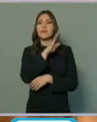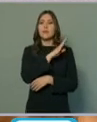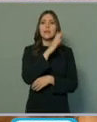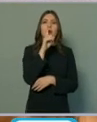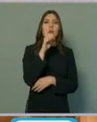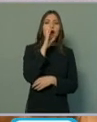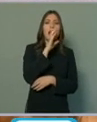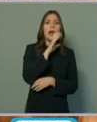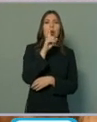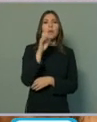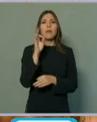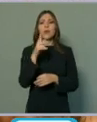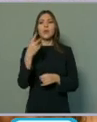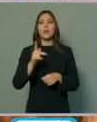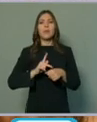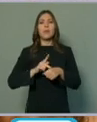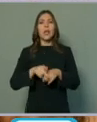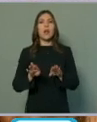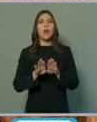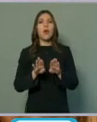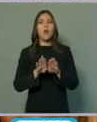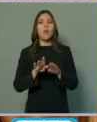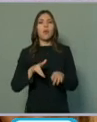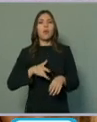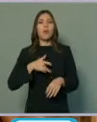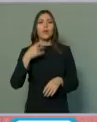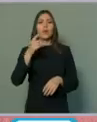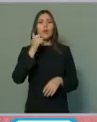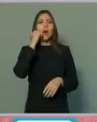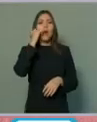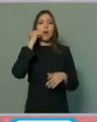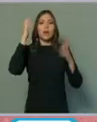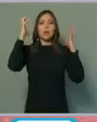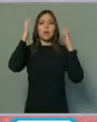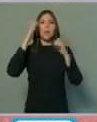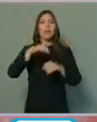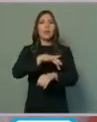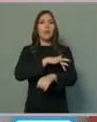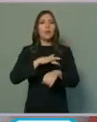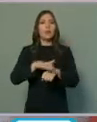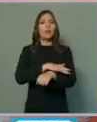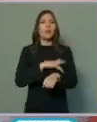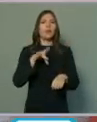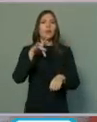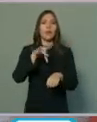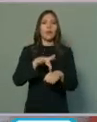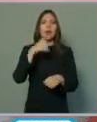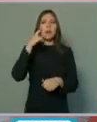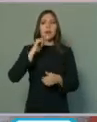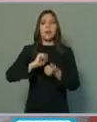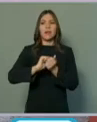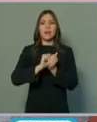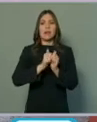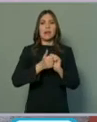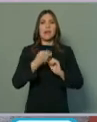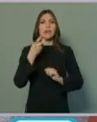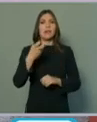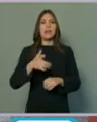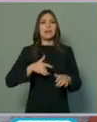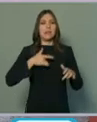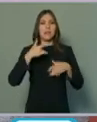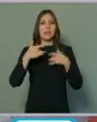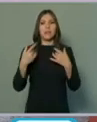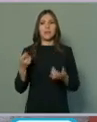veas cómo reacciona tu propia piel. Acariciarte con el jabón, con el shampoo corporal y darte como este permiso y este espacio